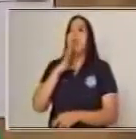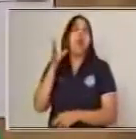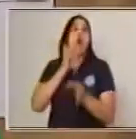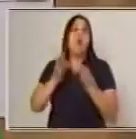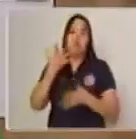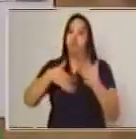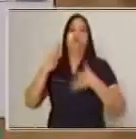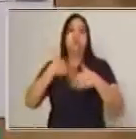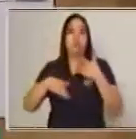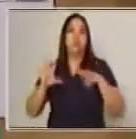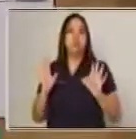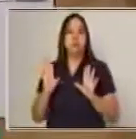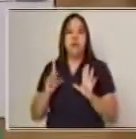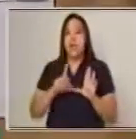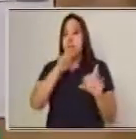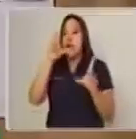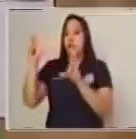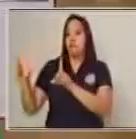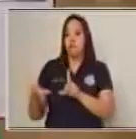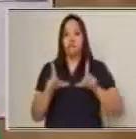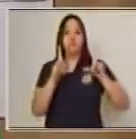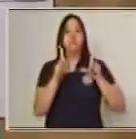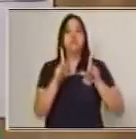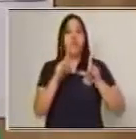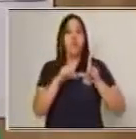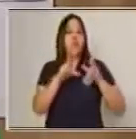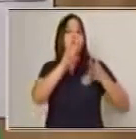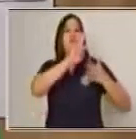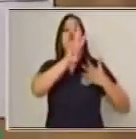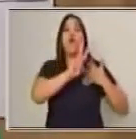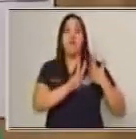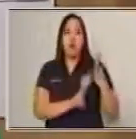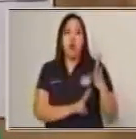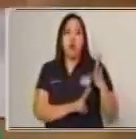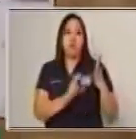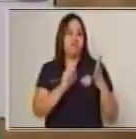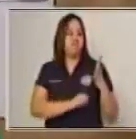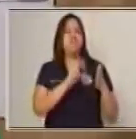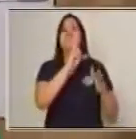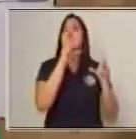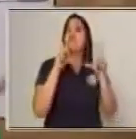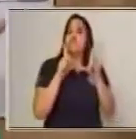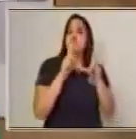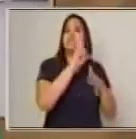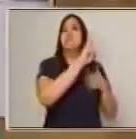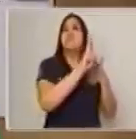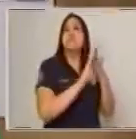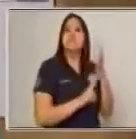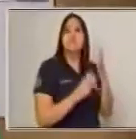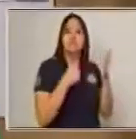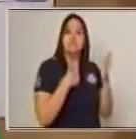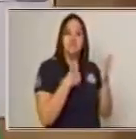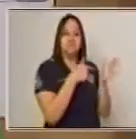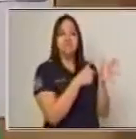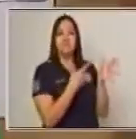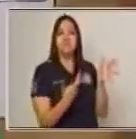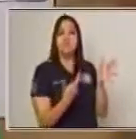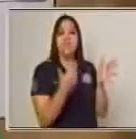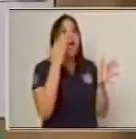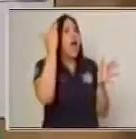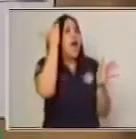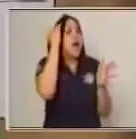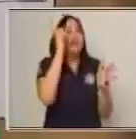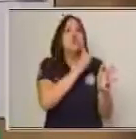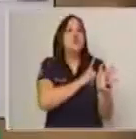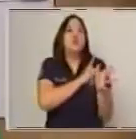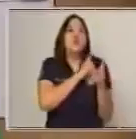El siguiente cuadro se le conoce como vocabulario. El cuadro de vocabulario me permite a mí poner únicamente